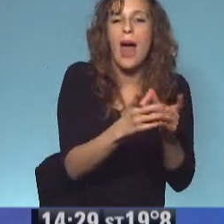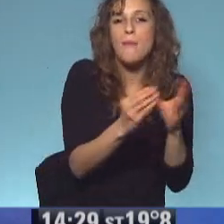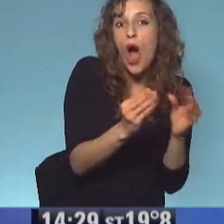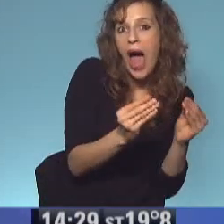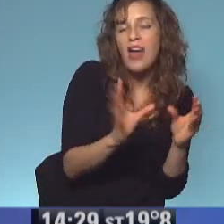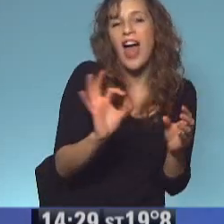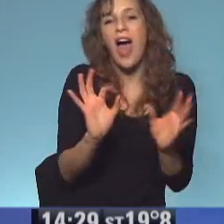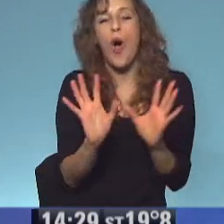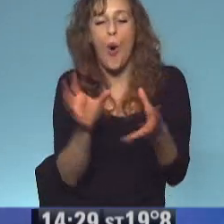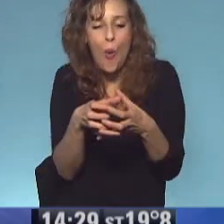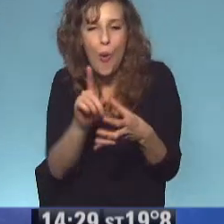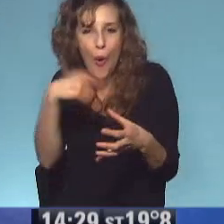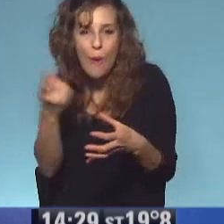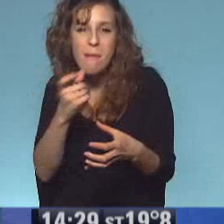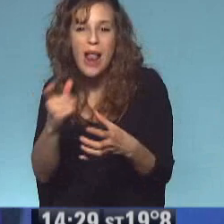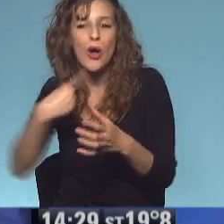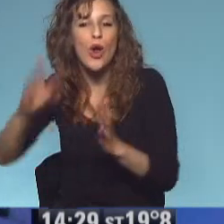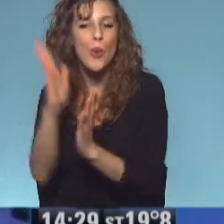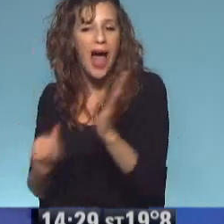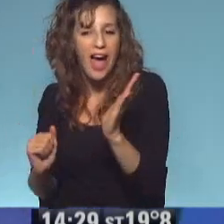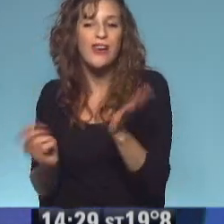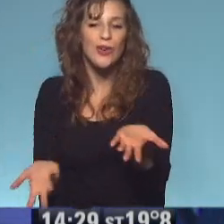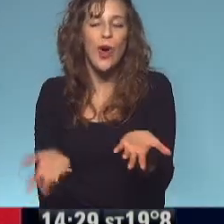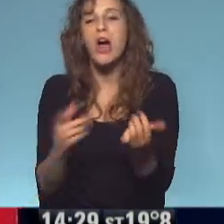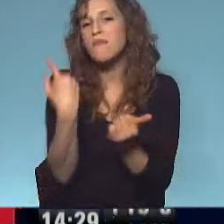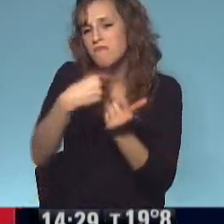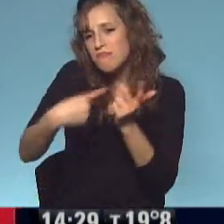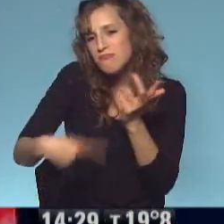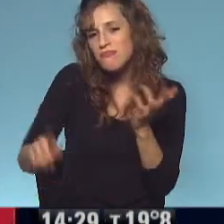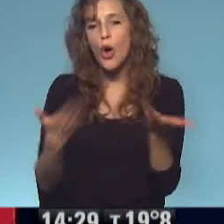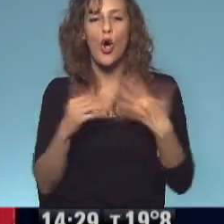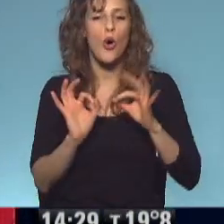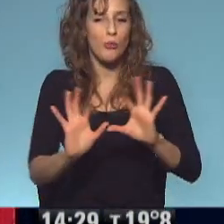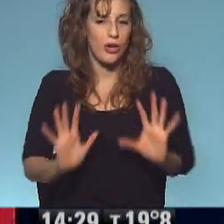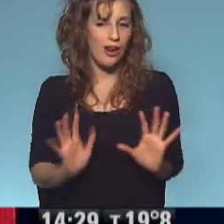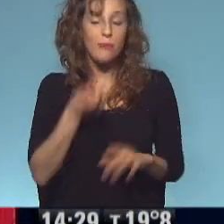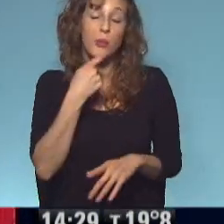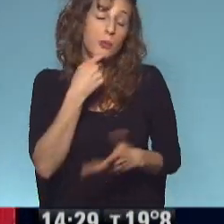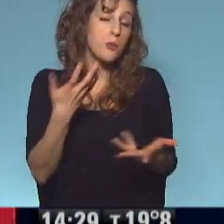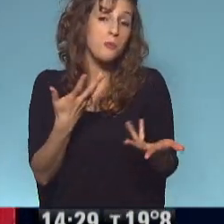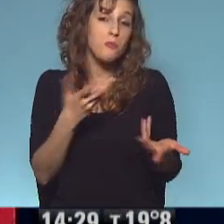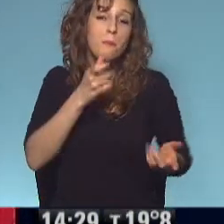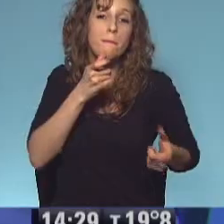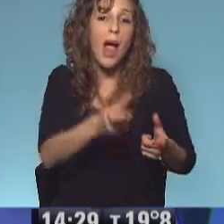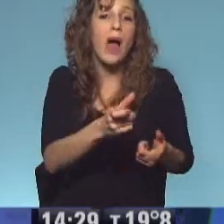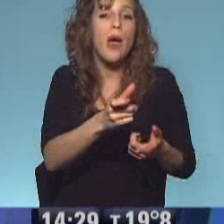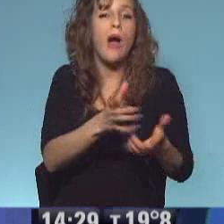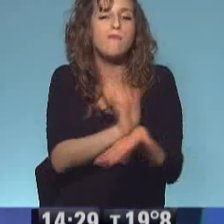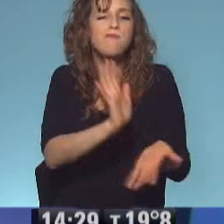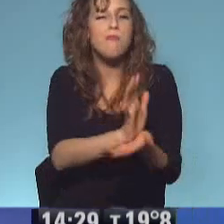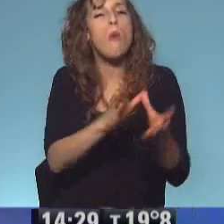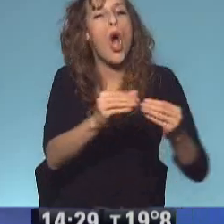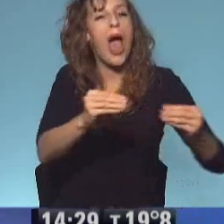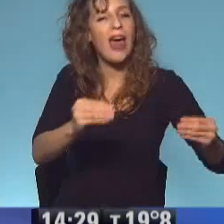palabras blancas, ¿no? Luna, sí, nube, luna, algodón. Y algodón. Podemos elegir las palabras mojadas, que eran lluvia, mar y agua.